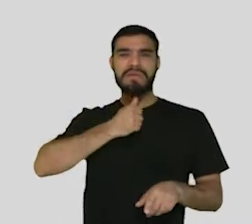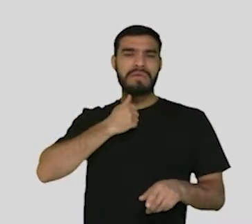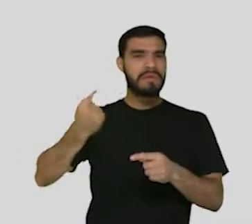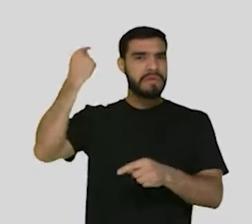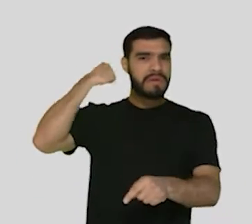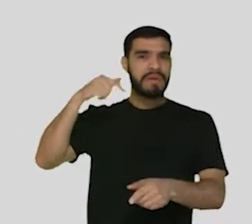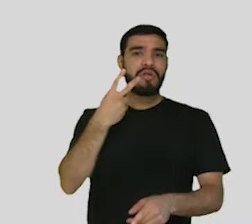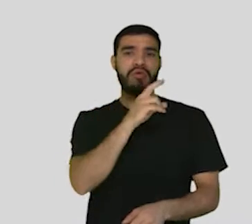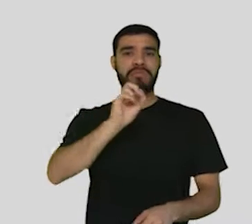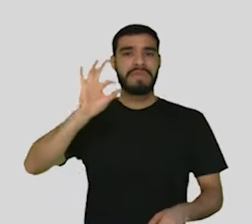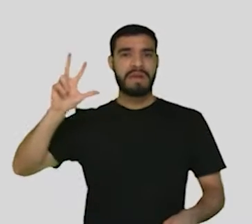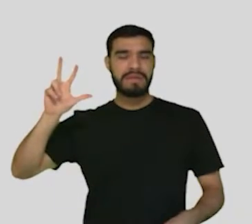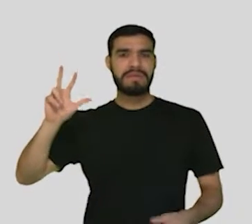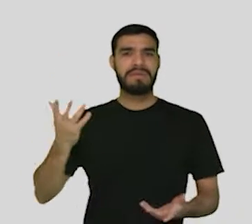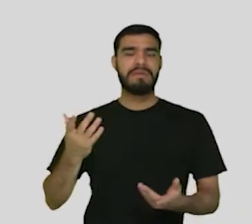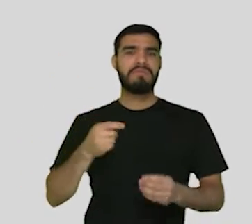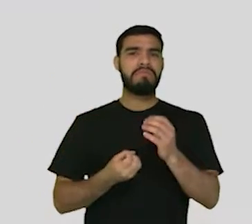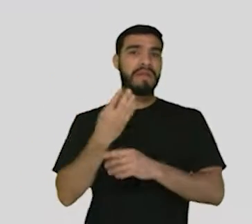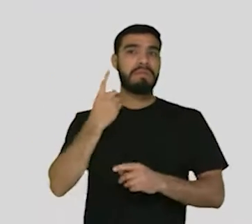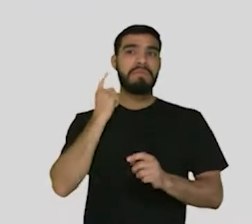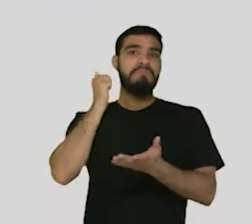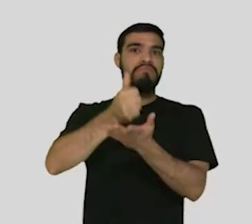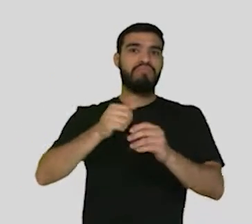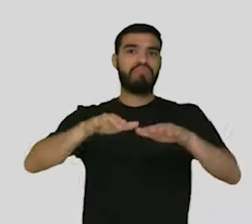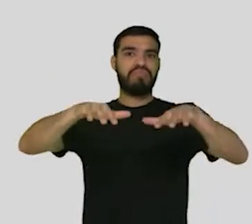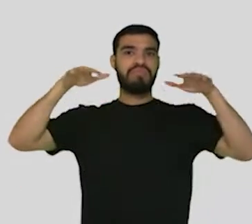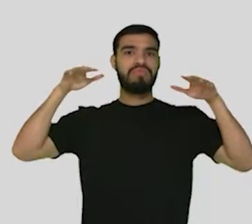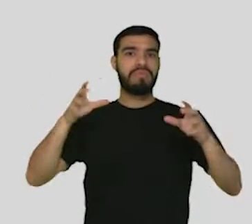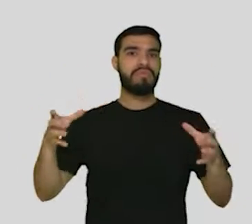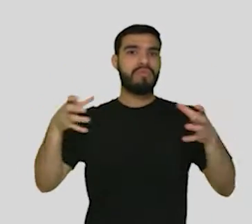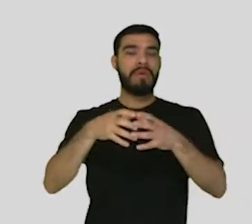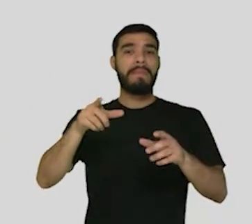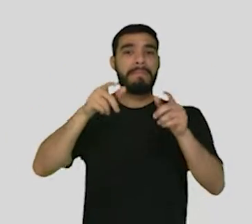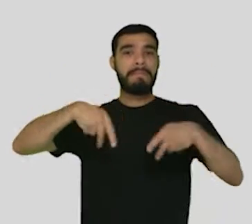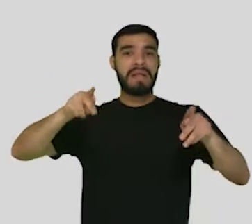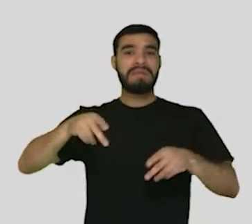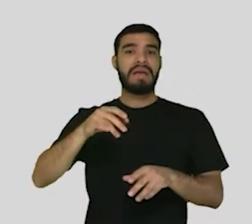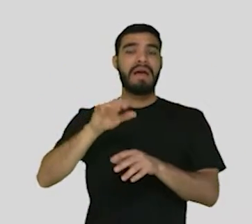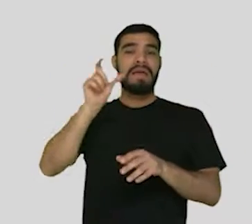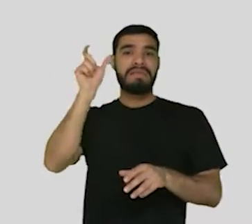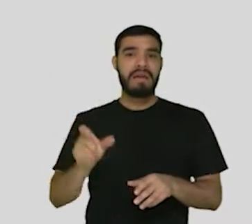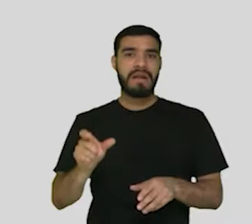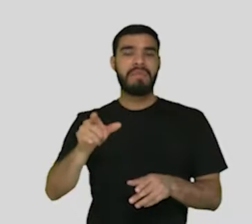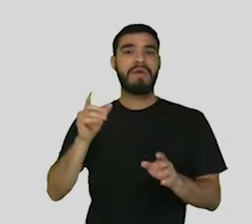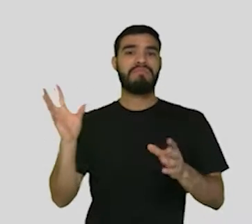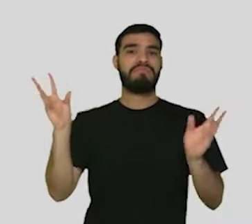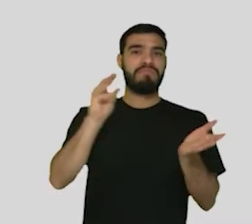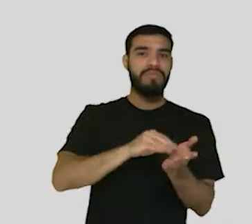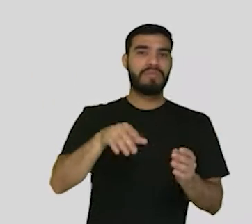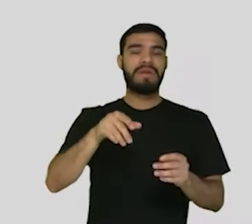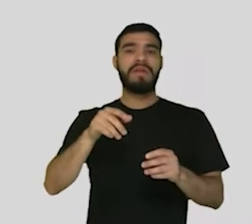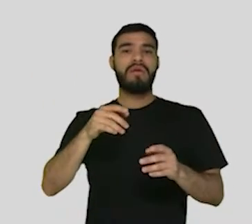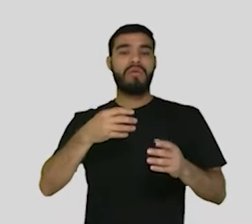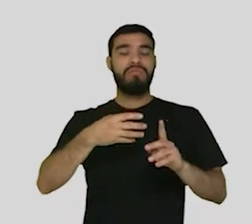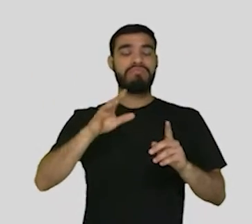tapete intenvías a mí. 2003, peningoña por un curi, oye, ya po LGTBI gua, yeje xaucap, oye,